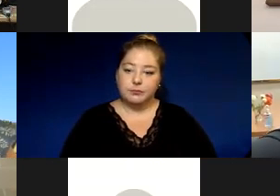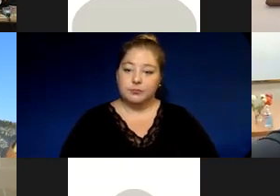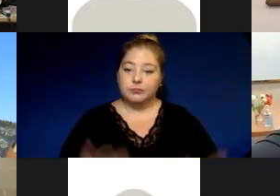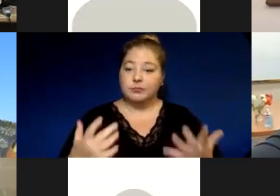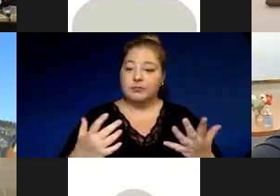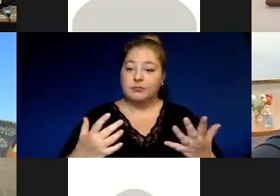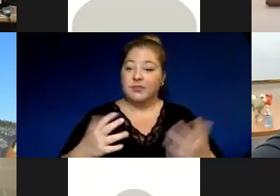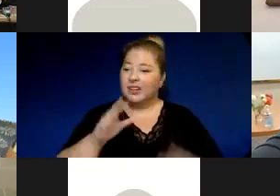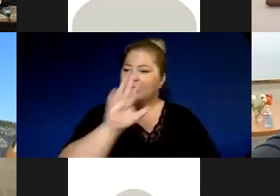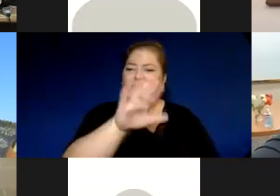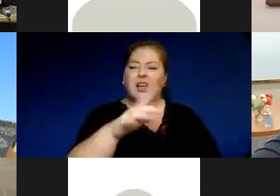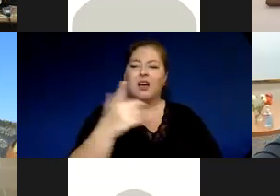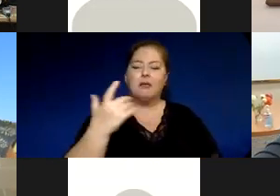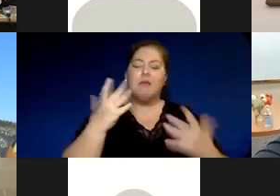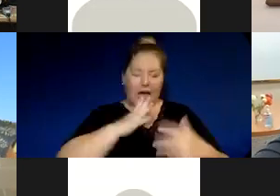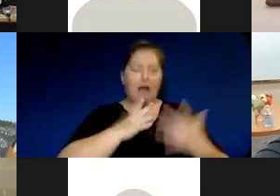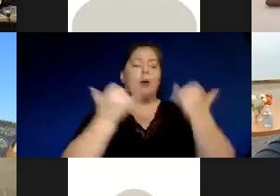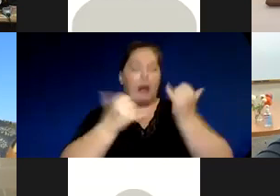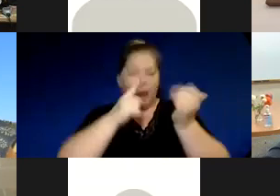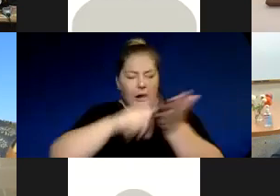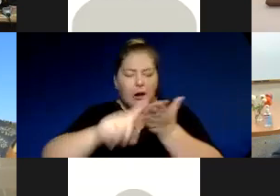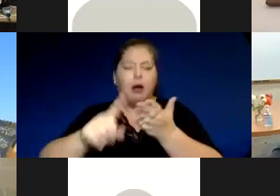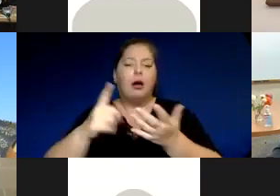¿Sabría cuándo va a contar con esa información?